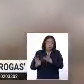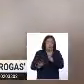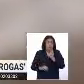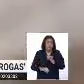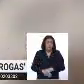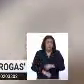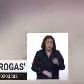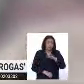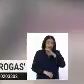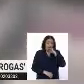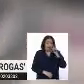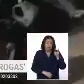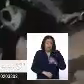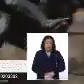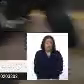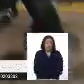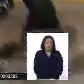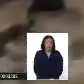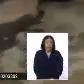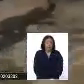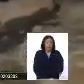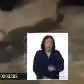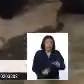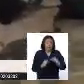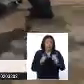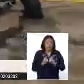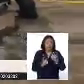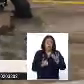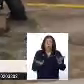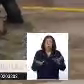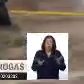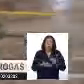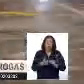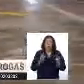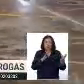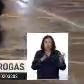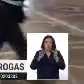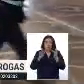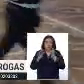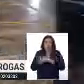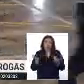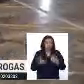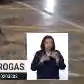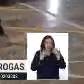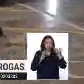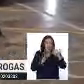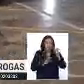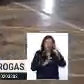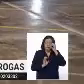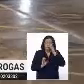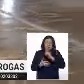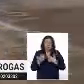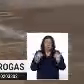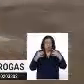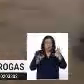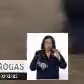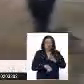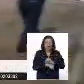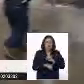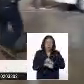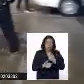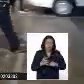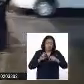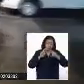este esta droga de lo que es el Éxtasis esta banda era contactada a través de las redes sociales todos fueron detenidos y serán investigados